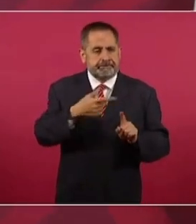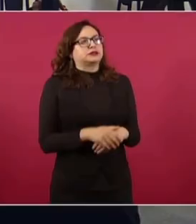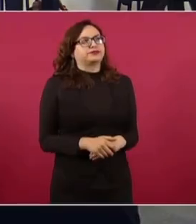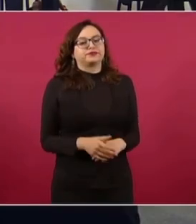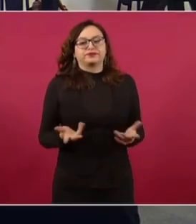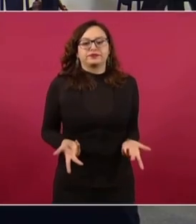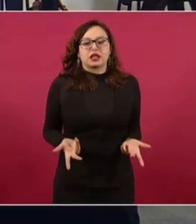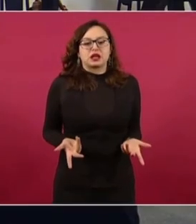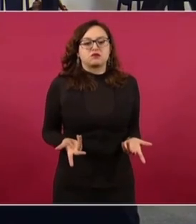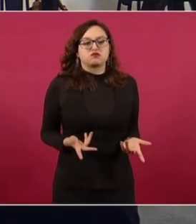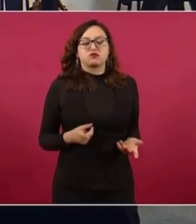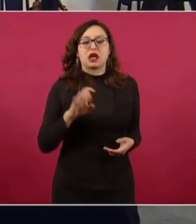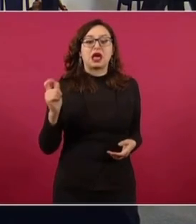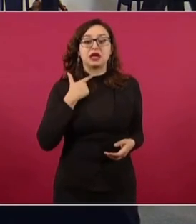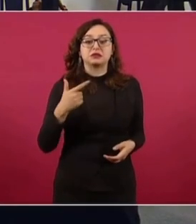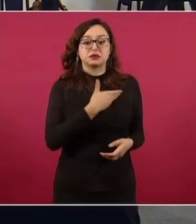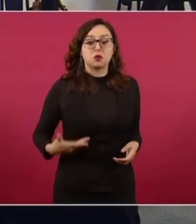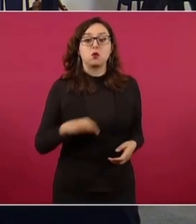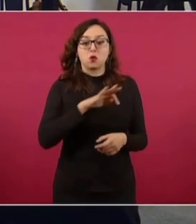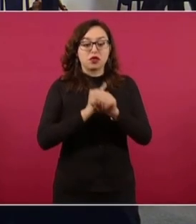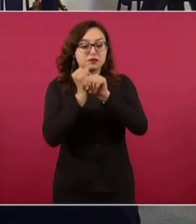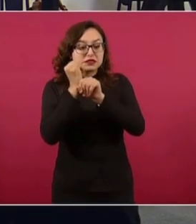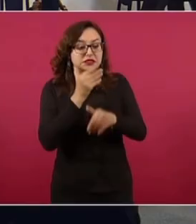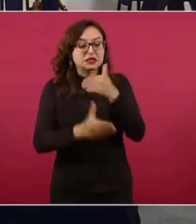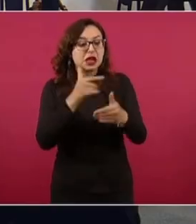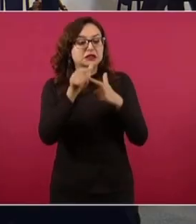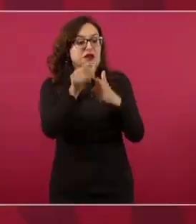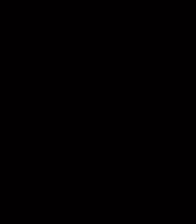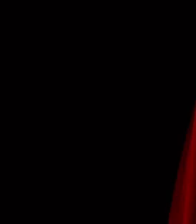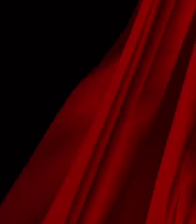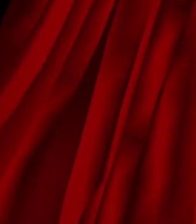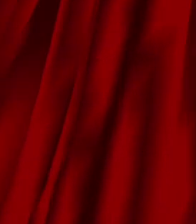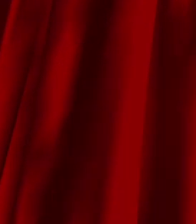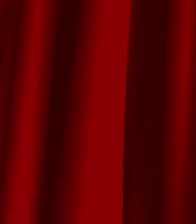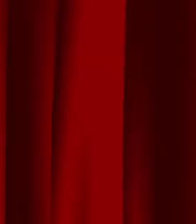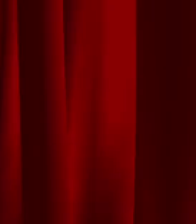estigmatizar a los corruptos. ¿Tiene el compromiso de que se investigue incluso a expresidentes? ¿Sí? ¿Caiga quien caiga? No podemos ser cómplices nosotros.